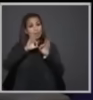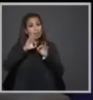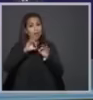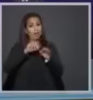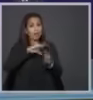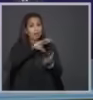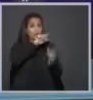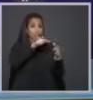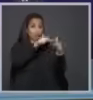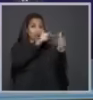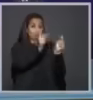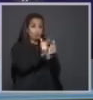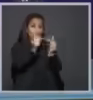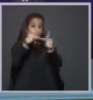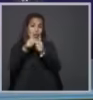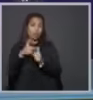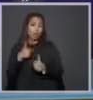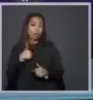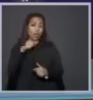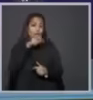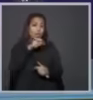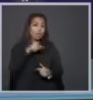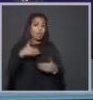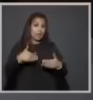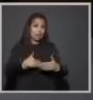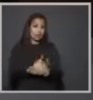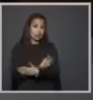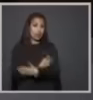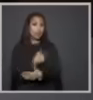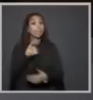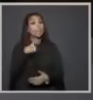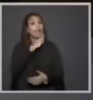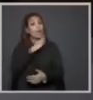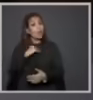nació el mayor de mis hijos.